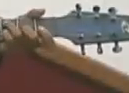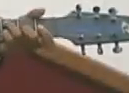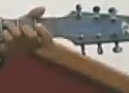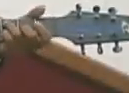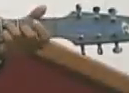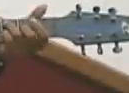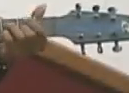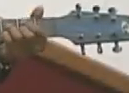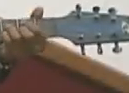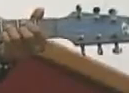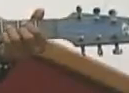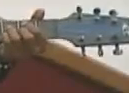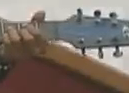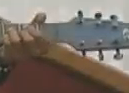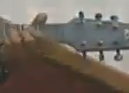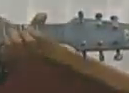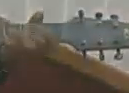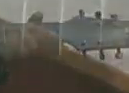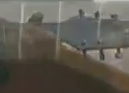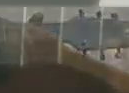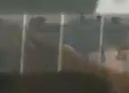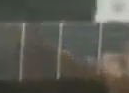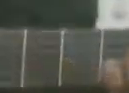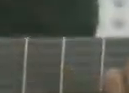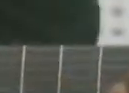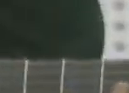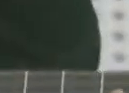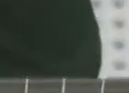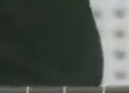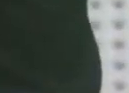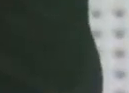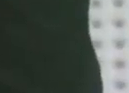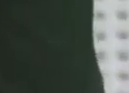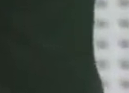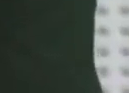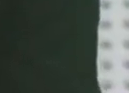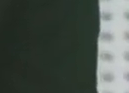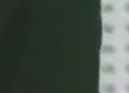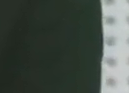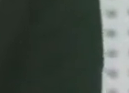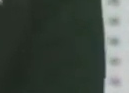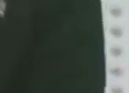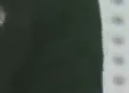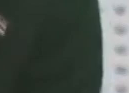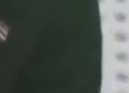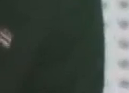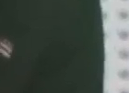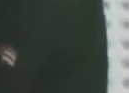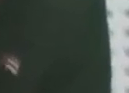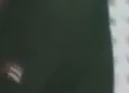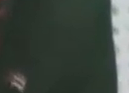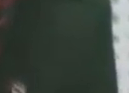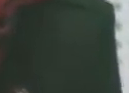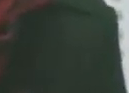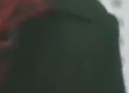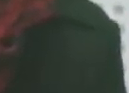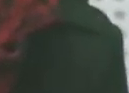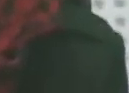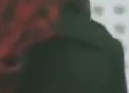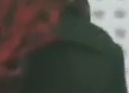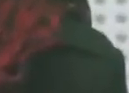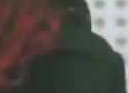cuando estamos en presencia de hermanos latinoamericanos, mandatarios, con un